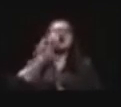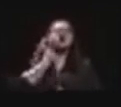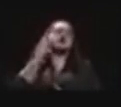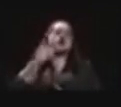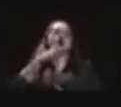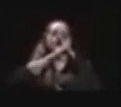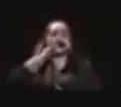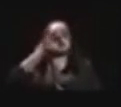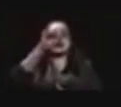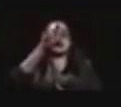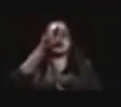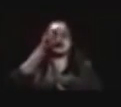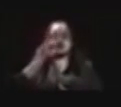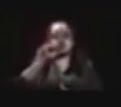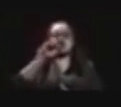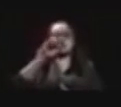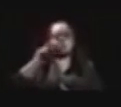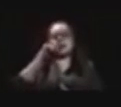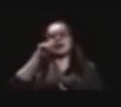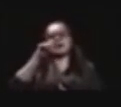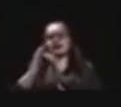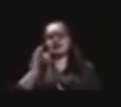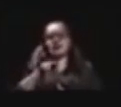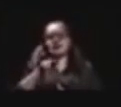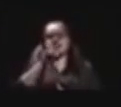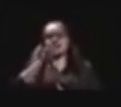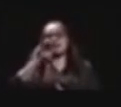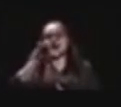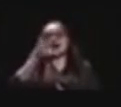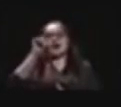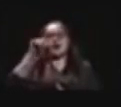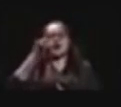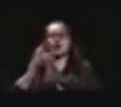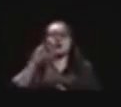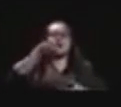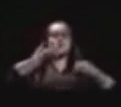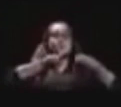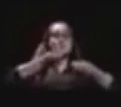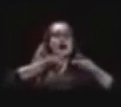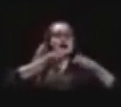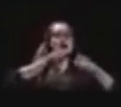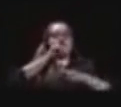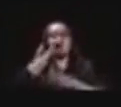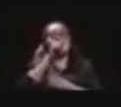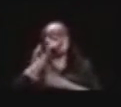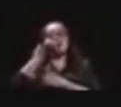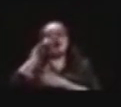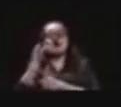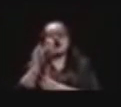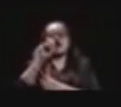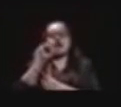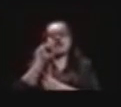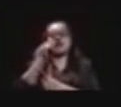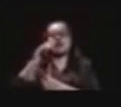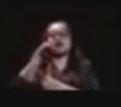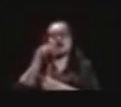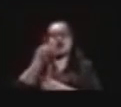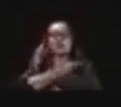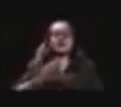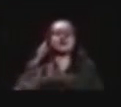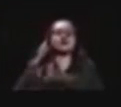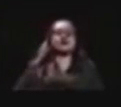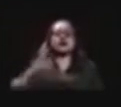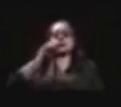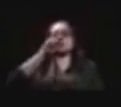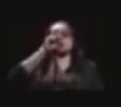Jesús Martín del Campo, magistrado Álvaro Augusto Pérez Juárez, presidente del Tribunal Superior